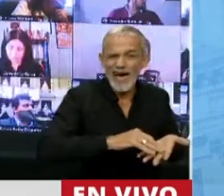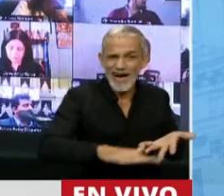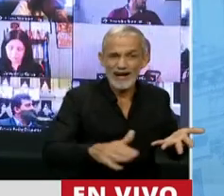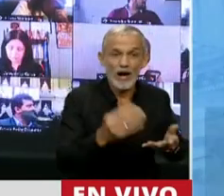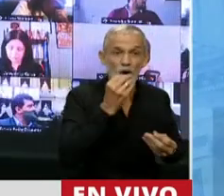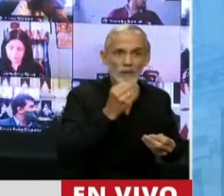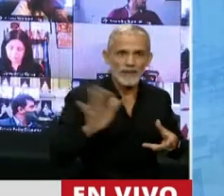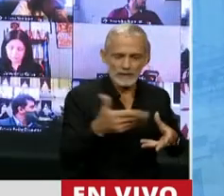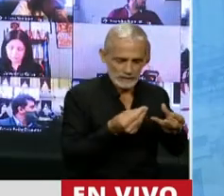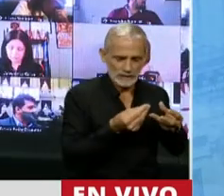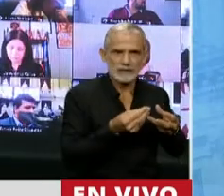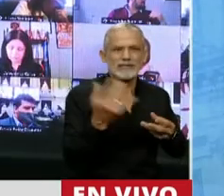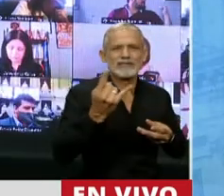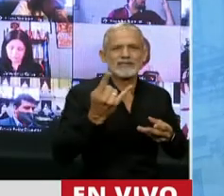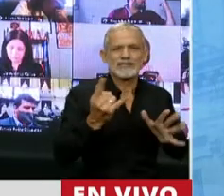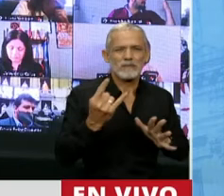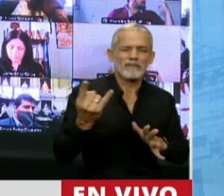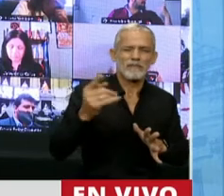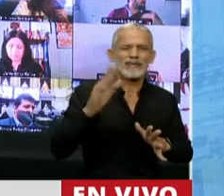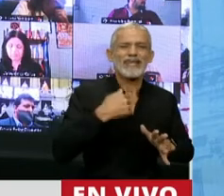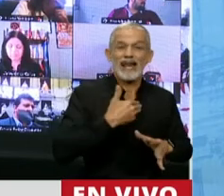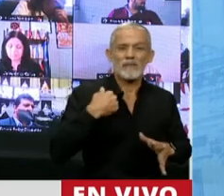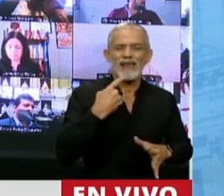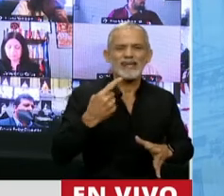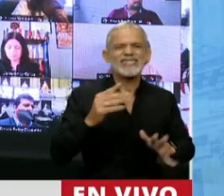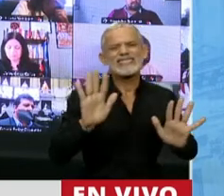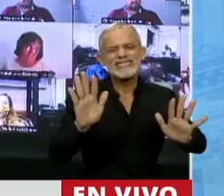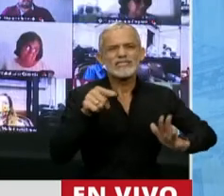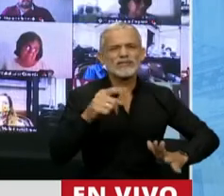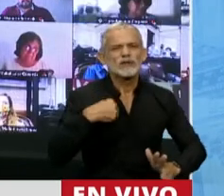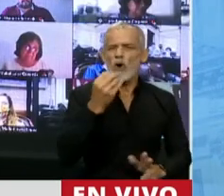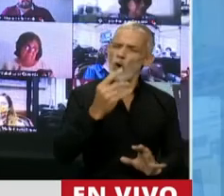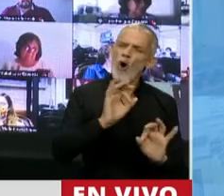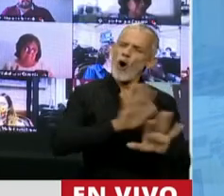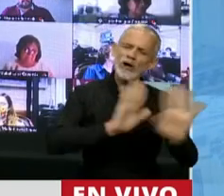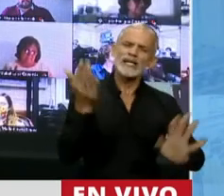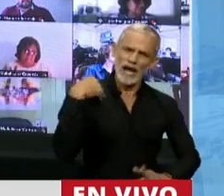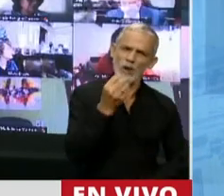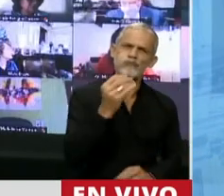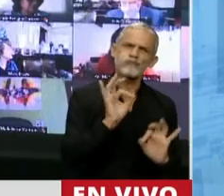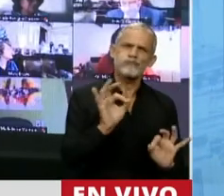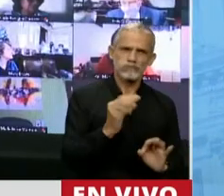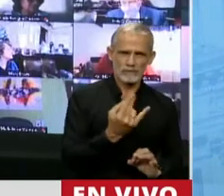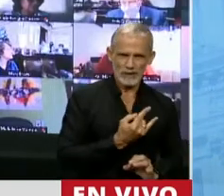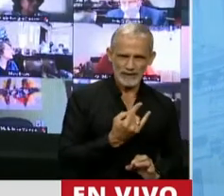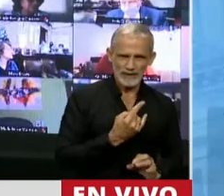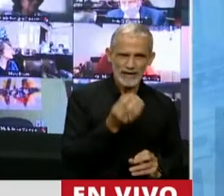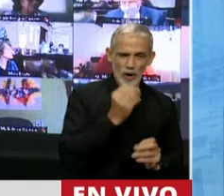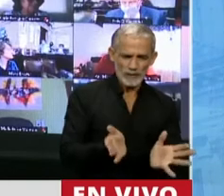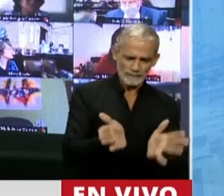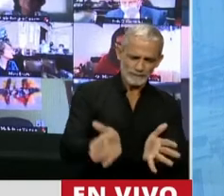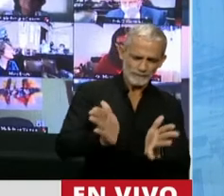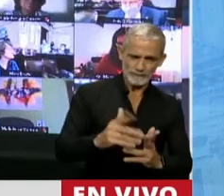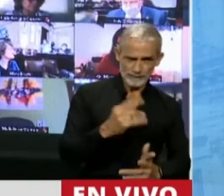todos coman. Y les mentía, lo engañaba a Diego. Le decía, yo ya comí, Dieguito, repártense la comida de